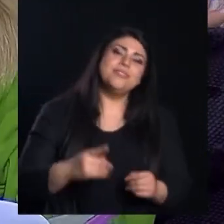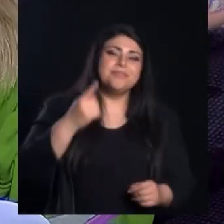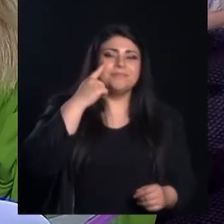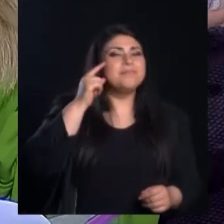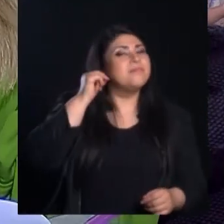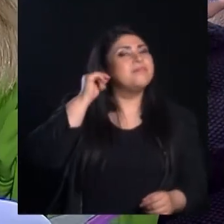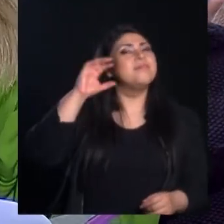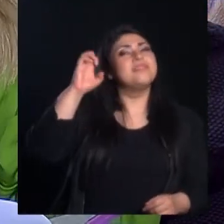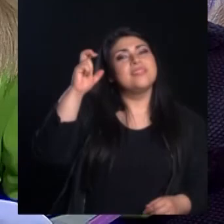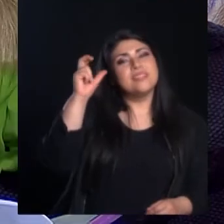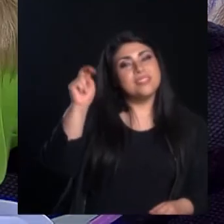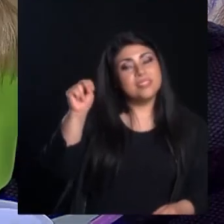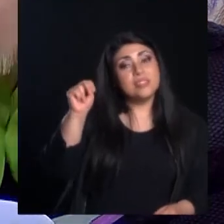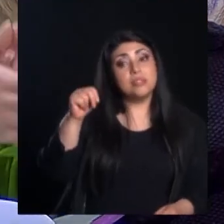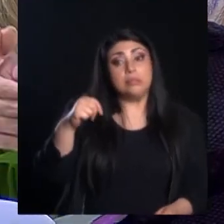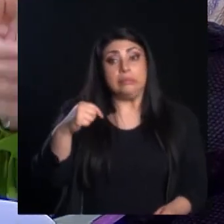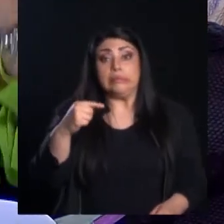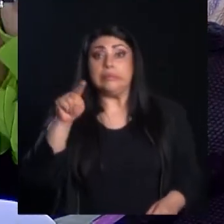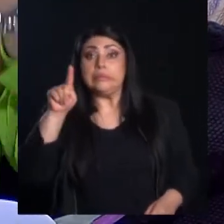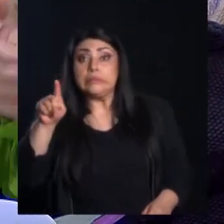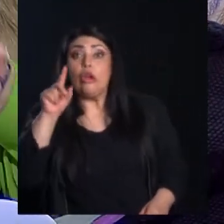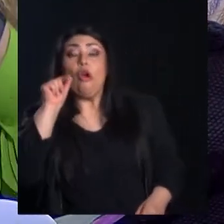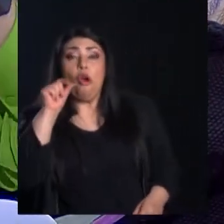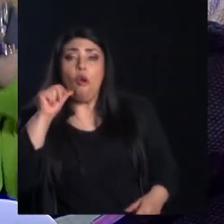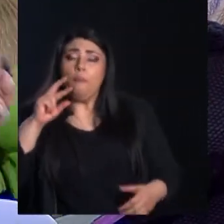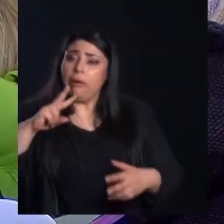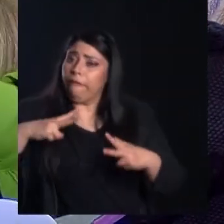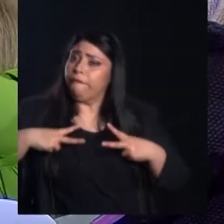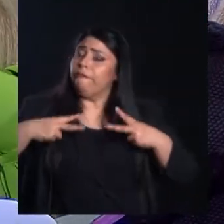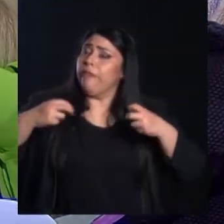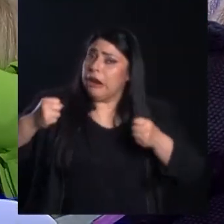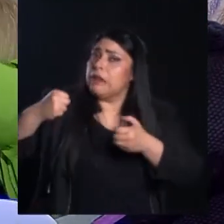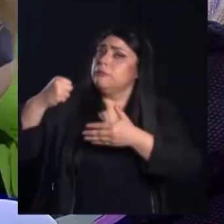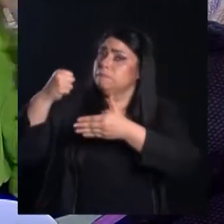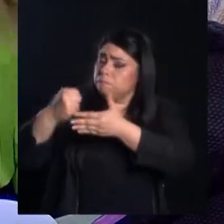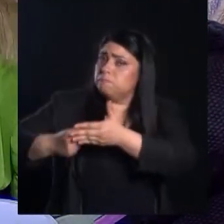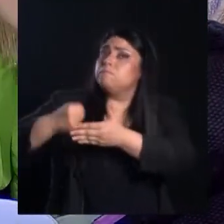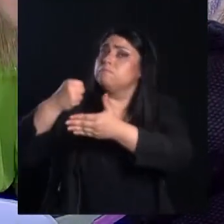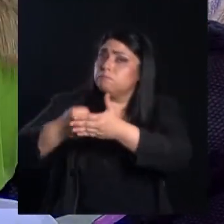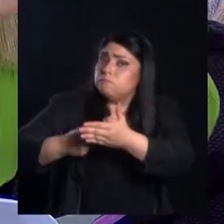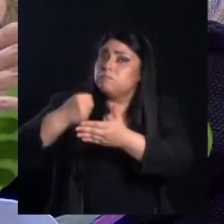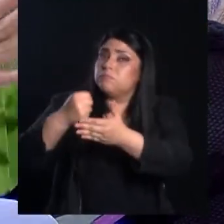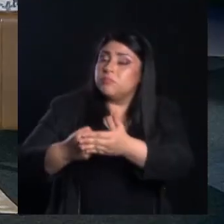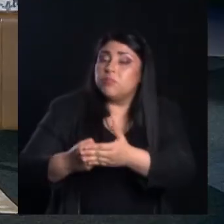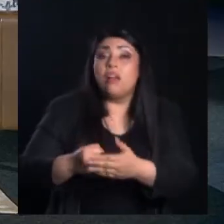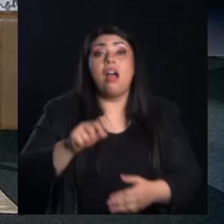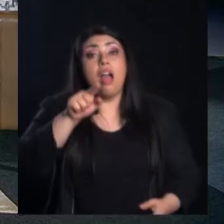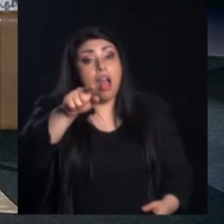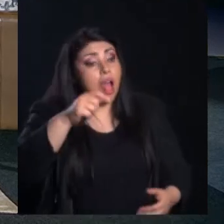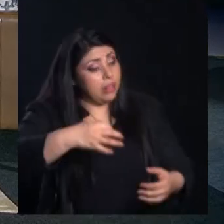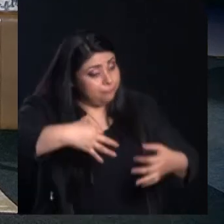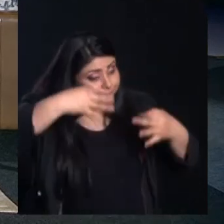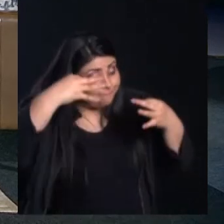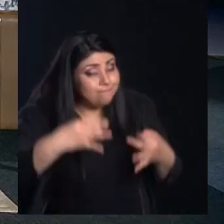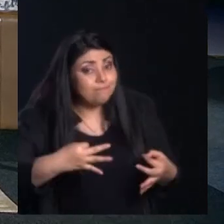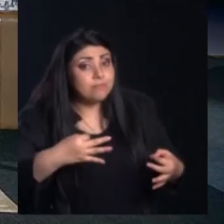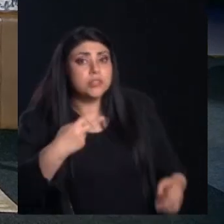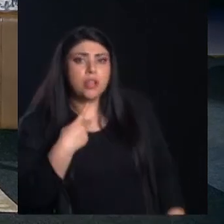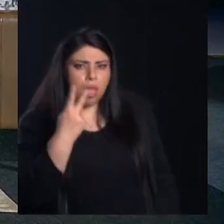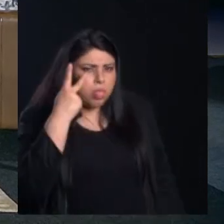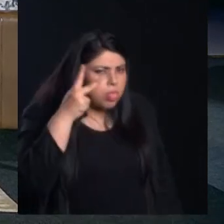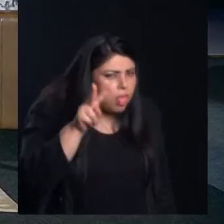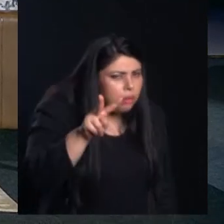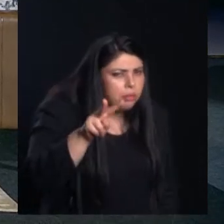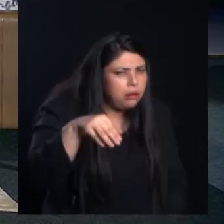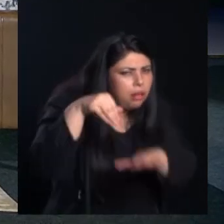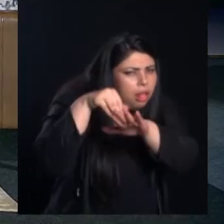gedeón dice es varón esforzado y valiente entonces dios te está firmando te estoy diciendo yo no te miro como te